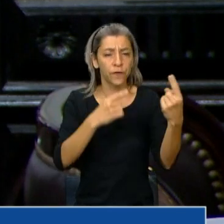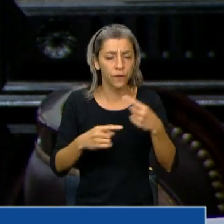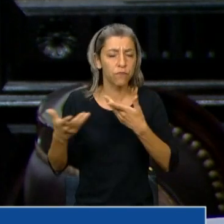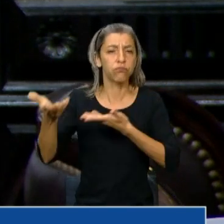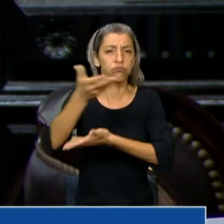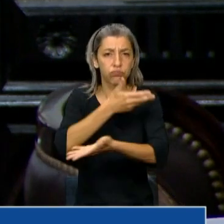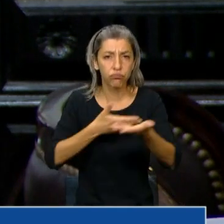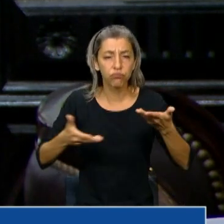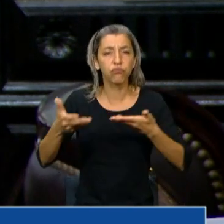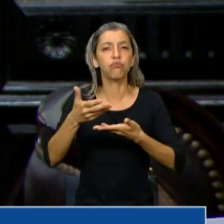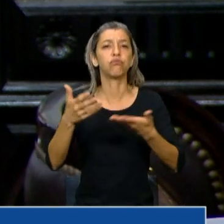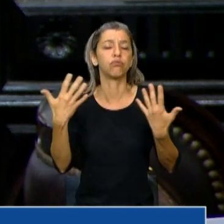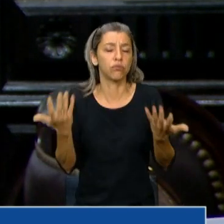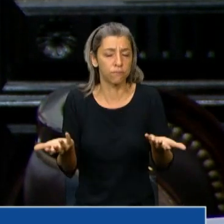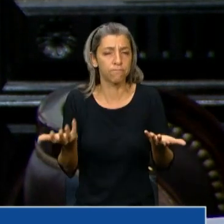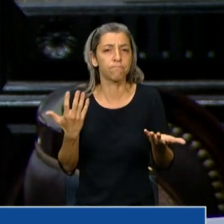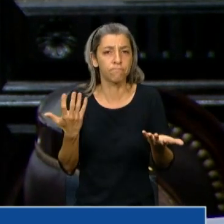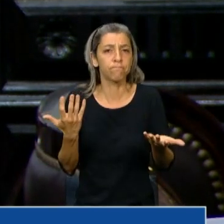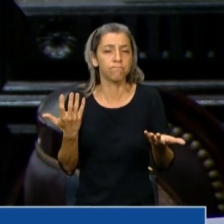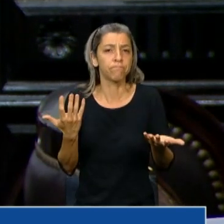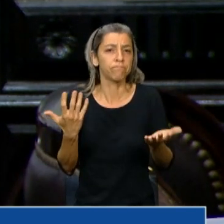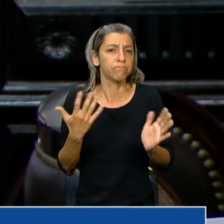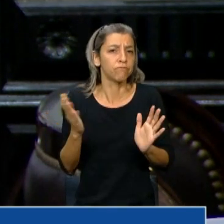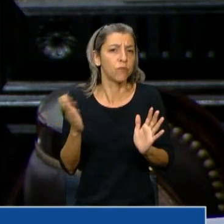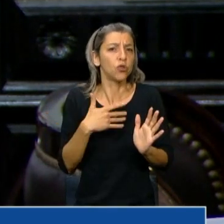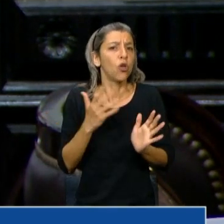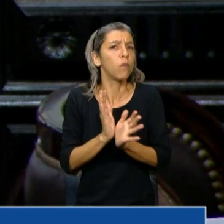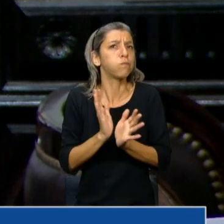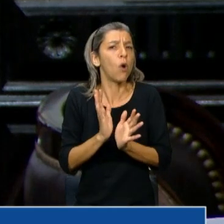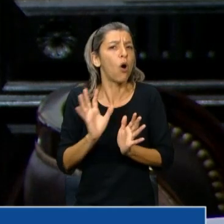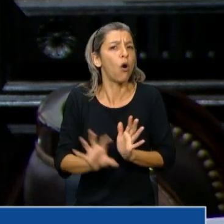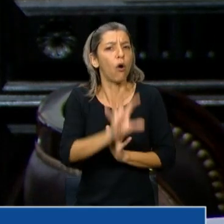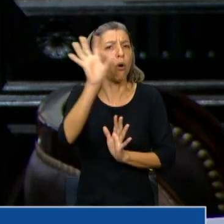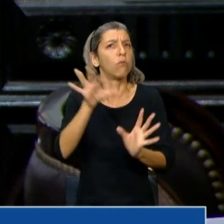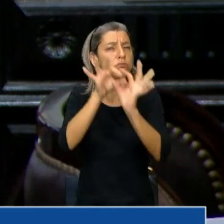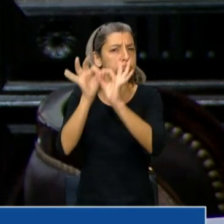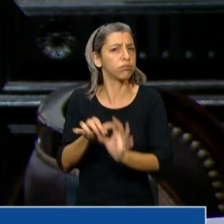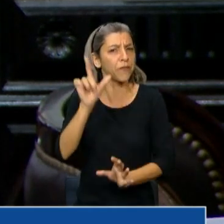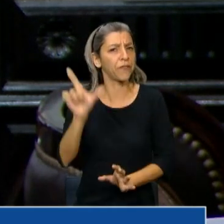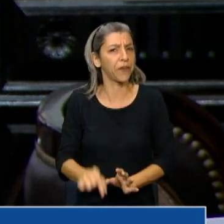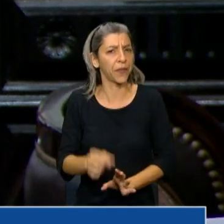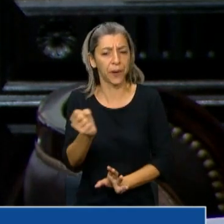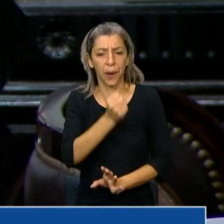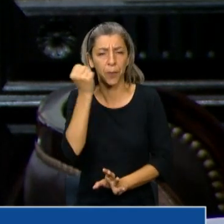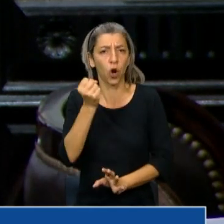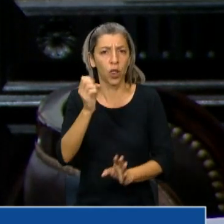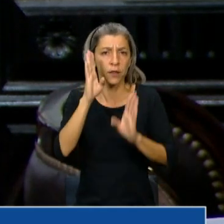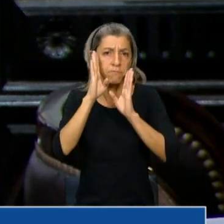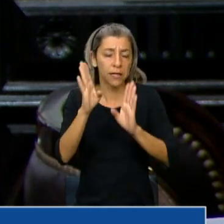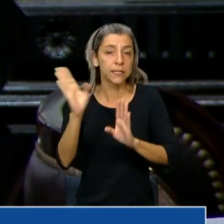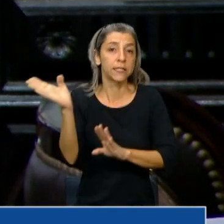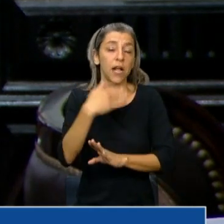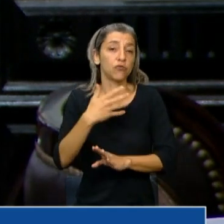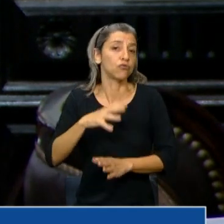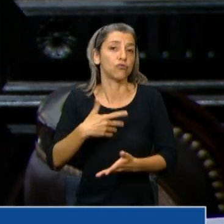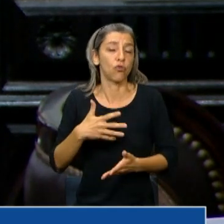con una característica profundamente federal. Era importante escuchar a los